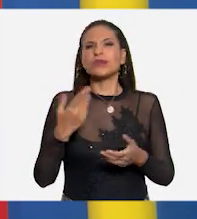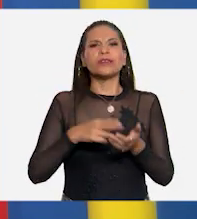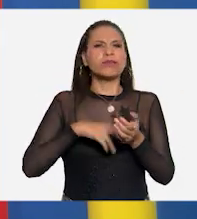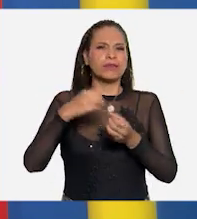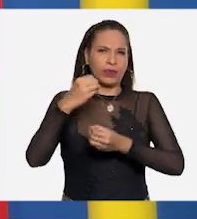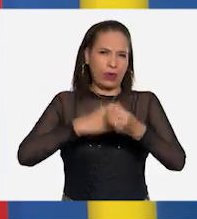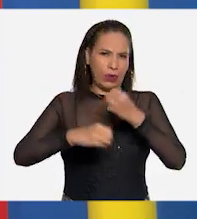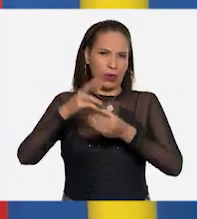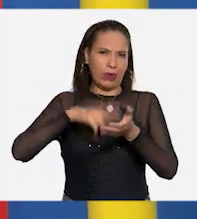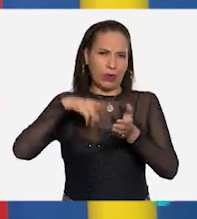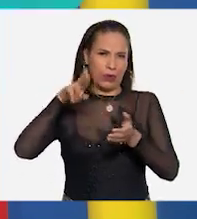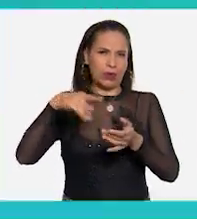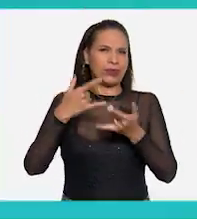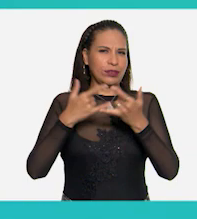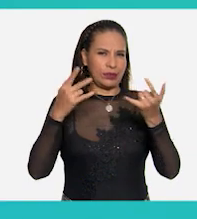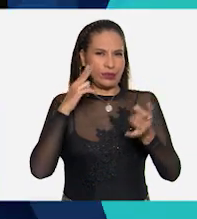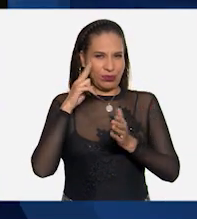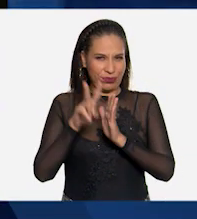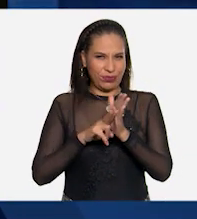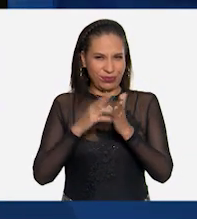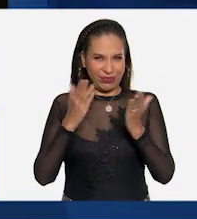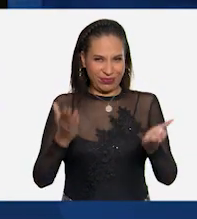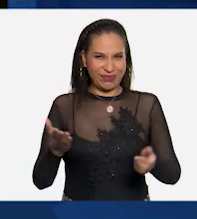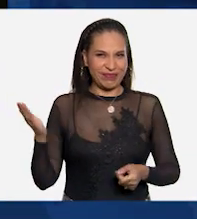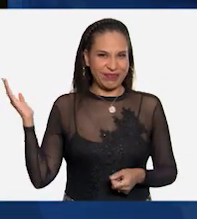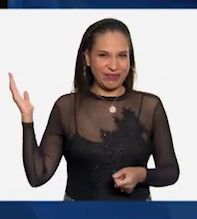y su historia con este video.